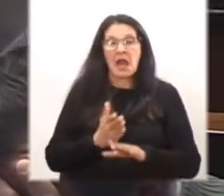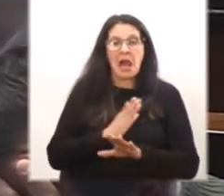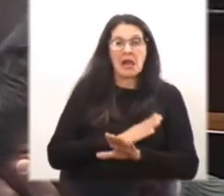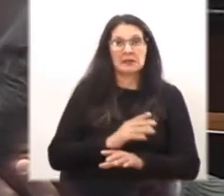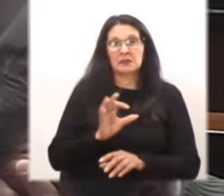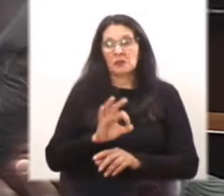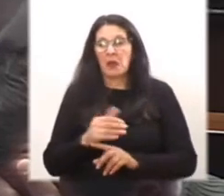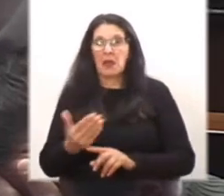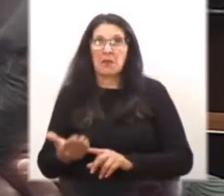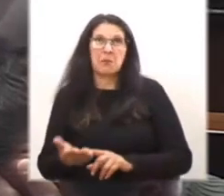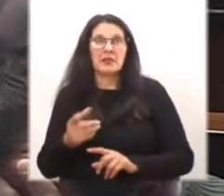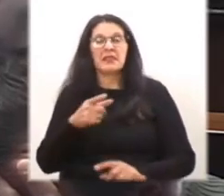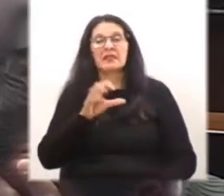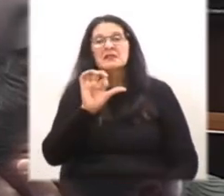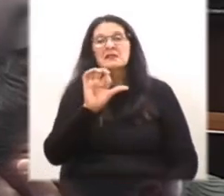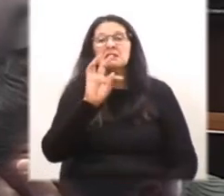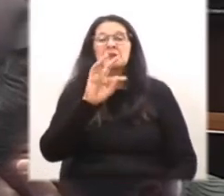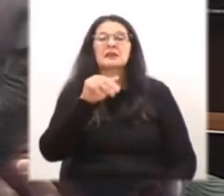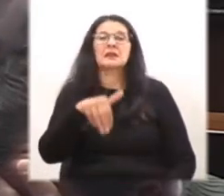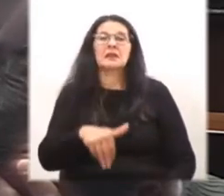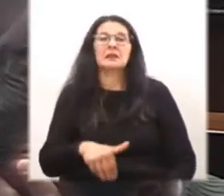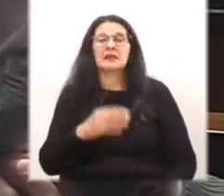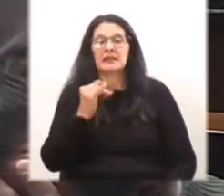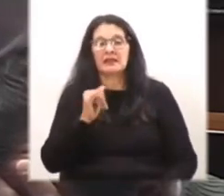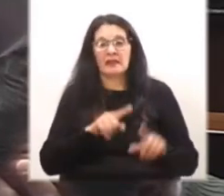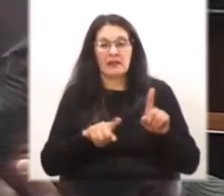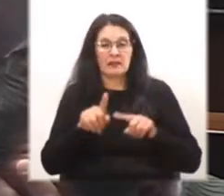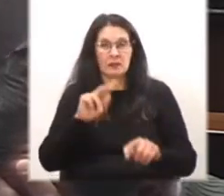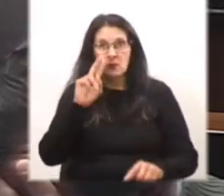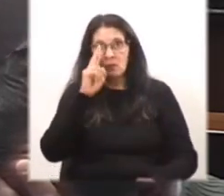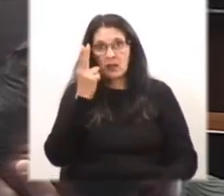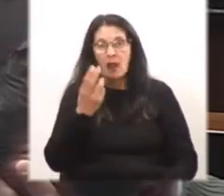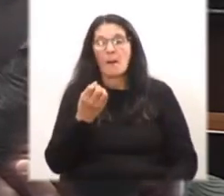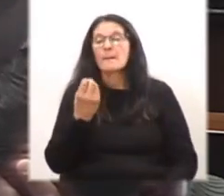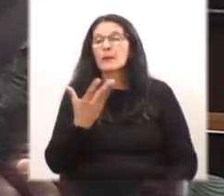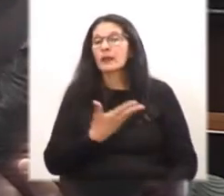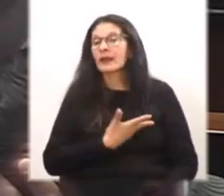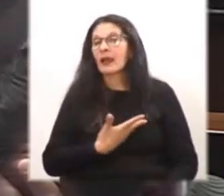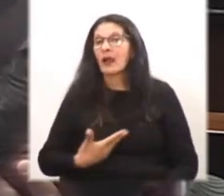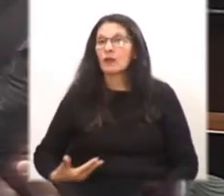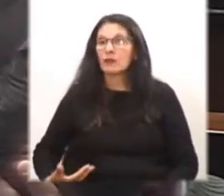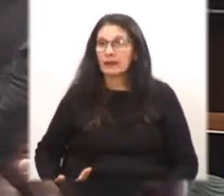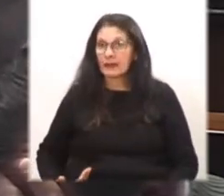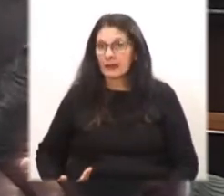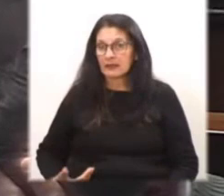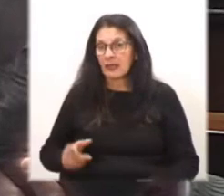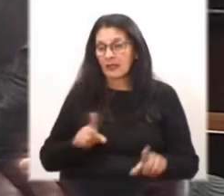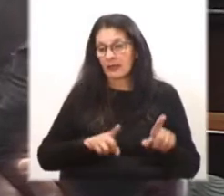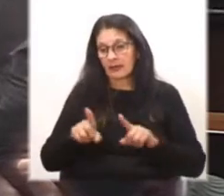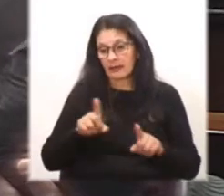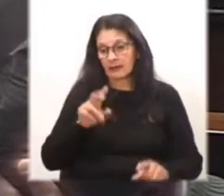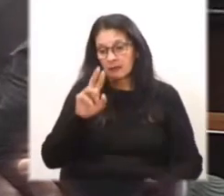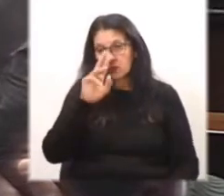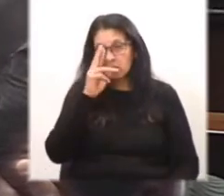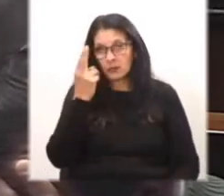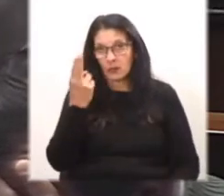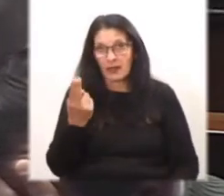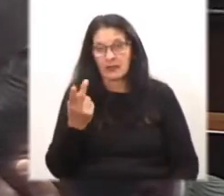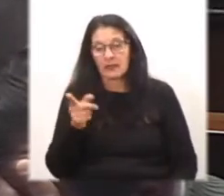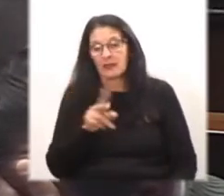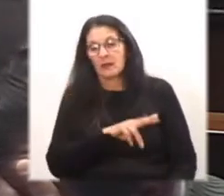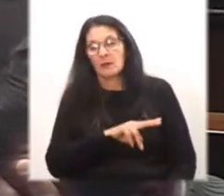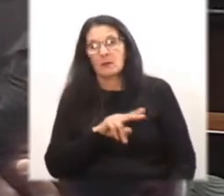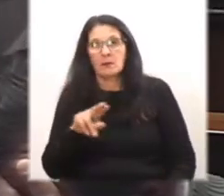de CTM y de la delegación uruguaya. Porque la gobernanza de la delegación de Uruguay